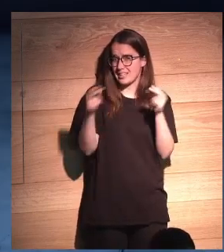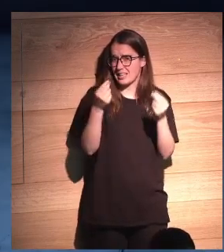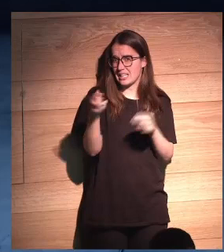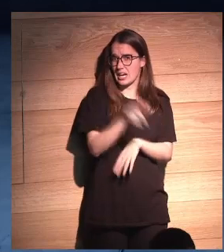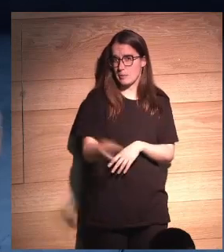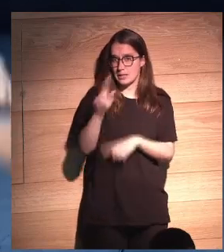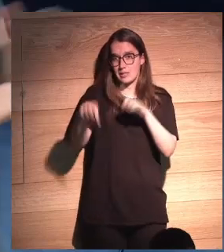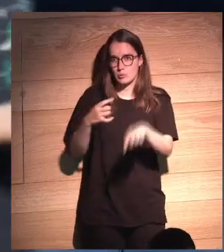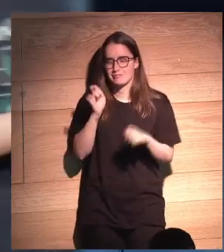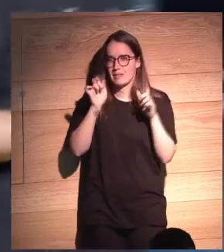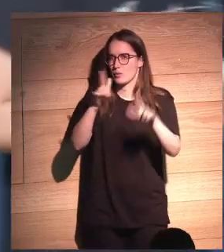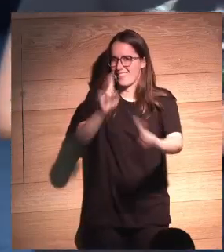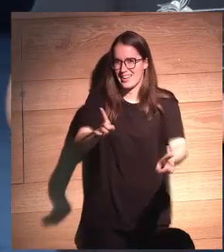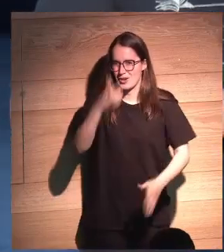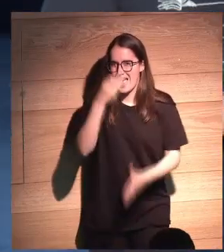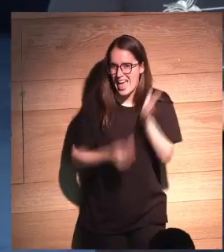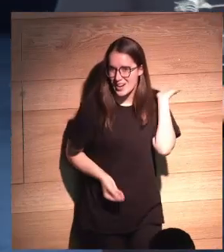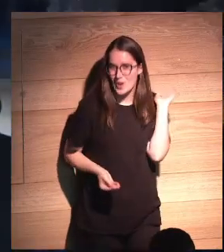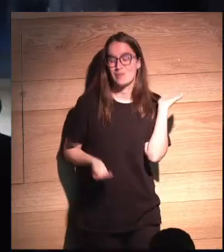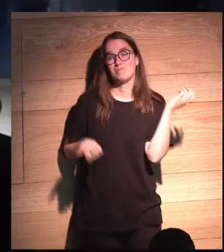luego me di cuenta de que no, error.